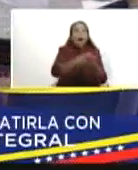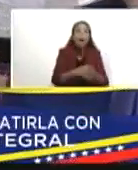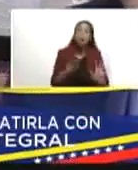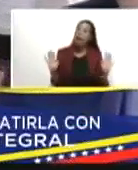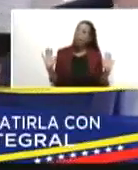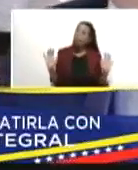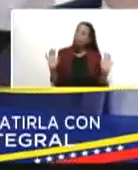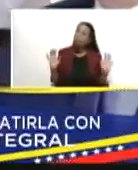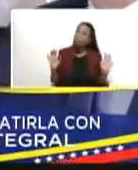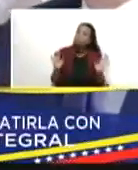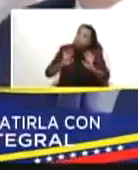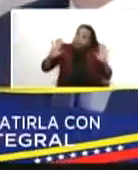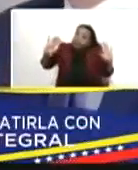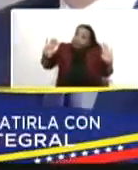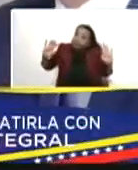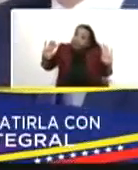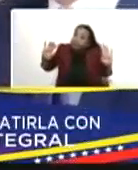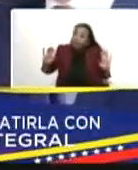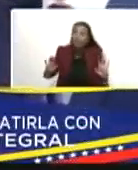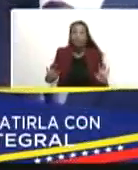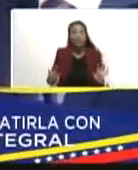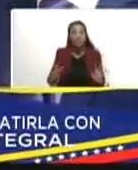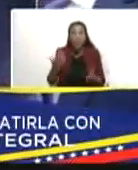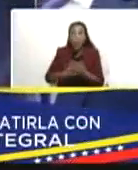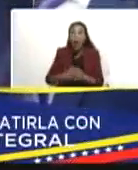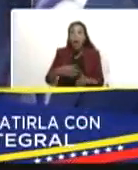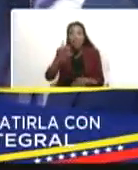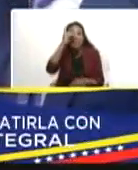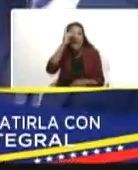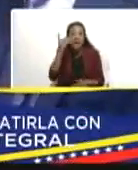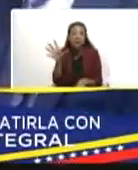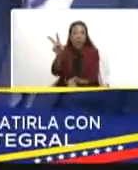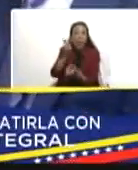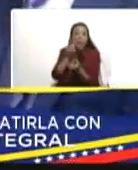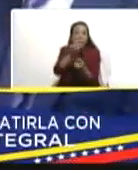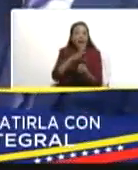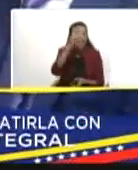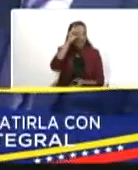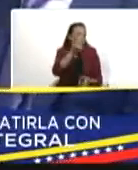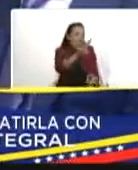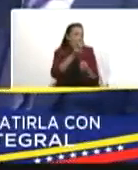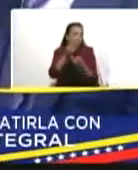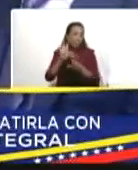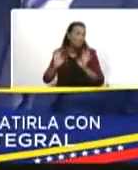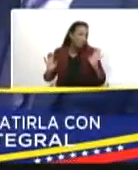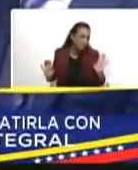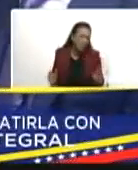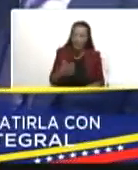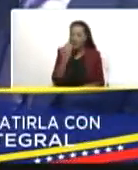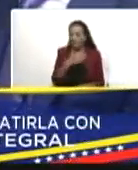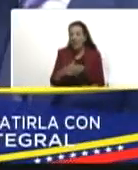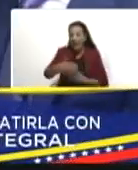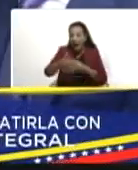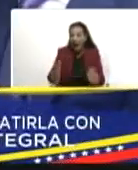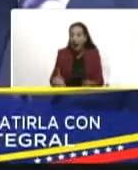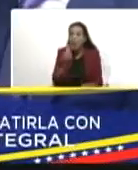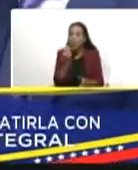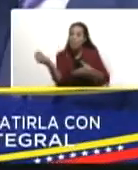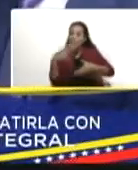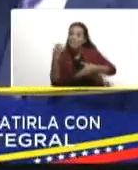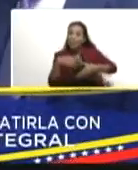rogando y den cobrando la caja